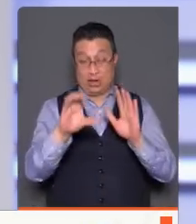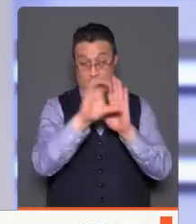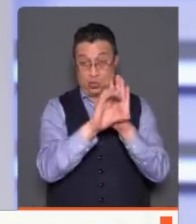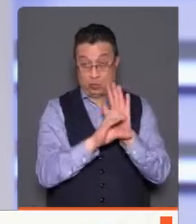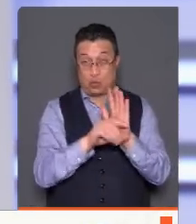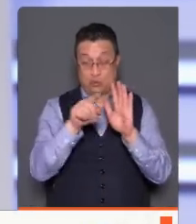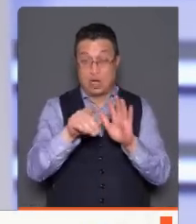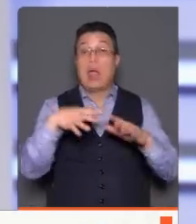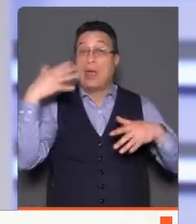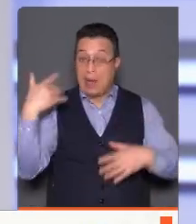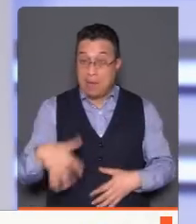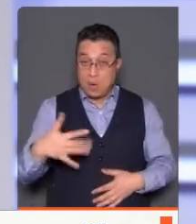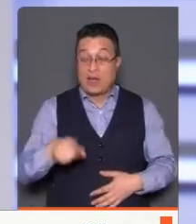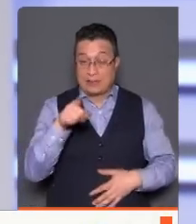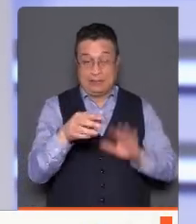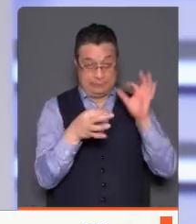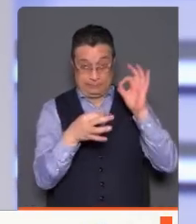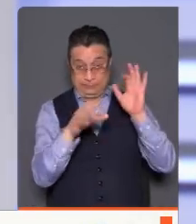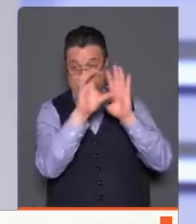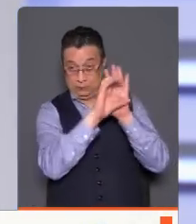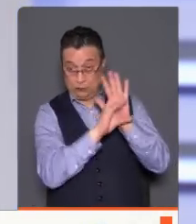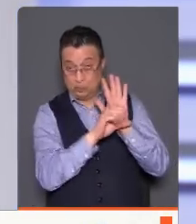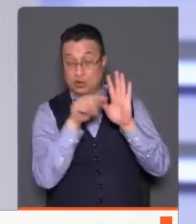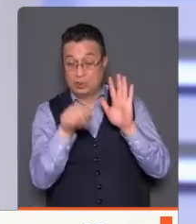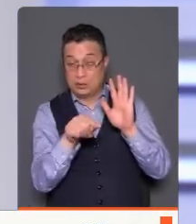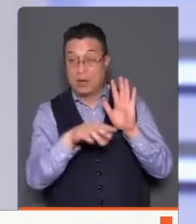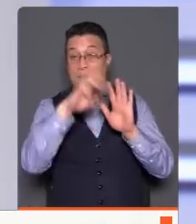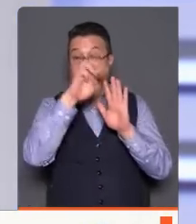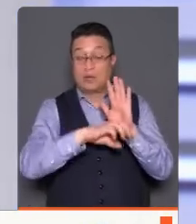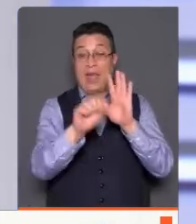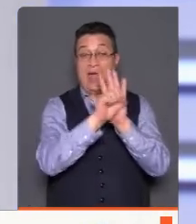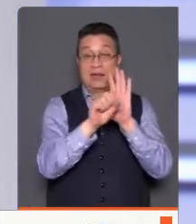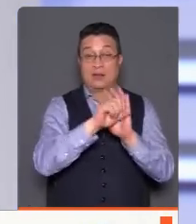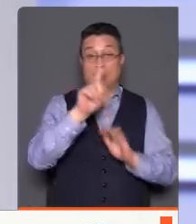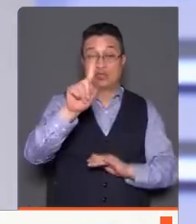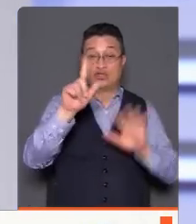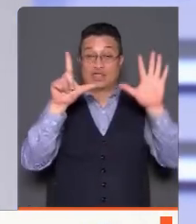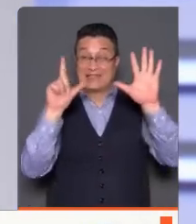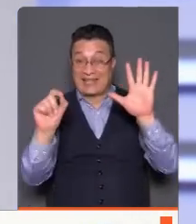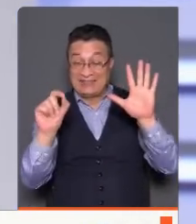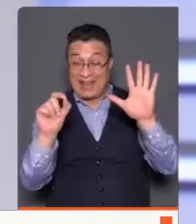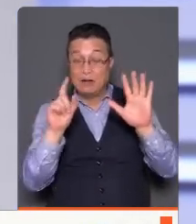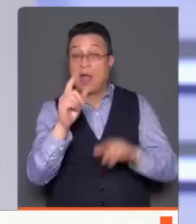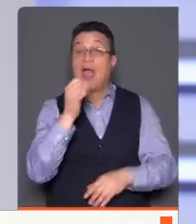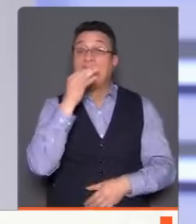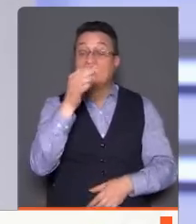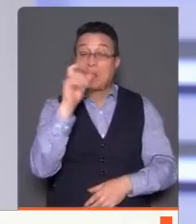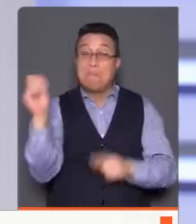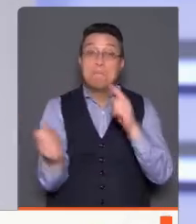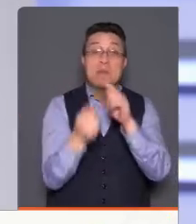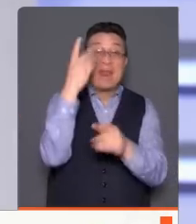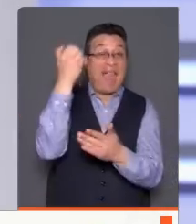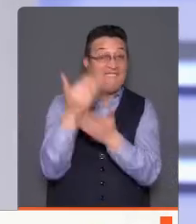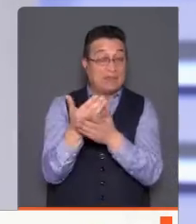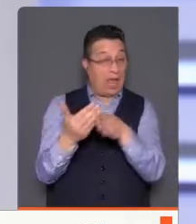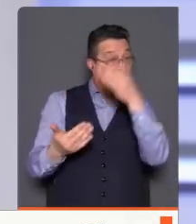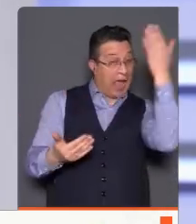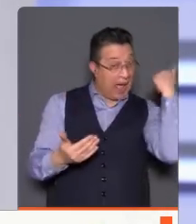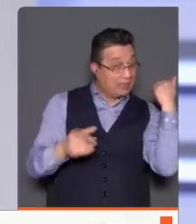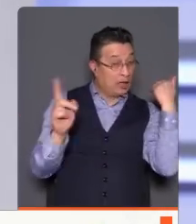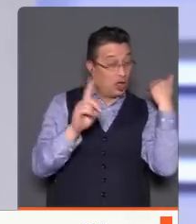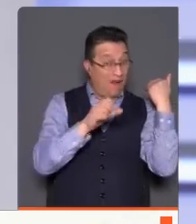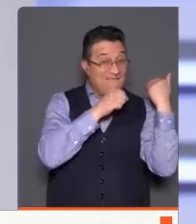bien importante, esta Constitución, bien, el proyecto, en el artículo 170, por primera vez, a diferencia de la actual, la de los